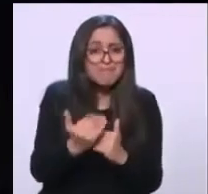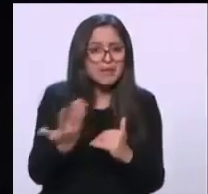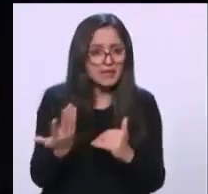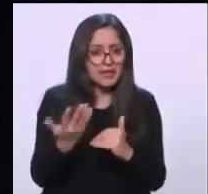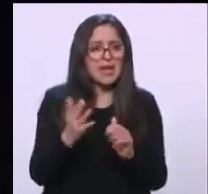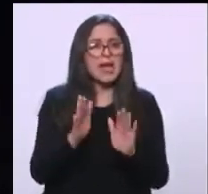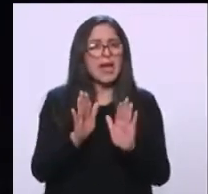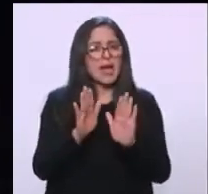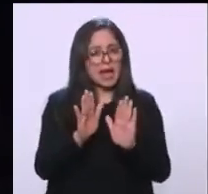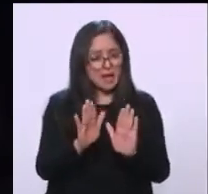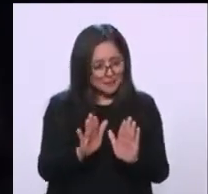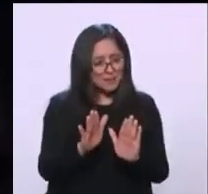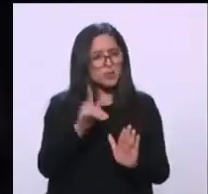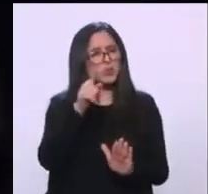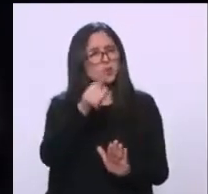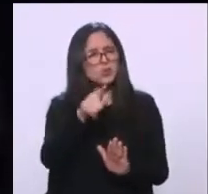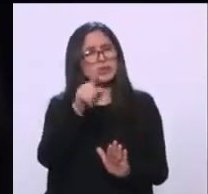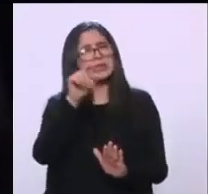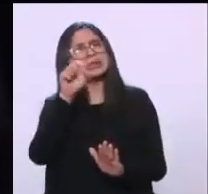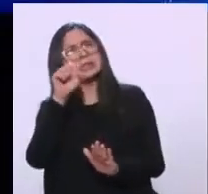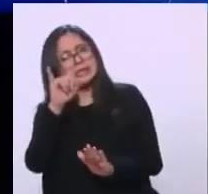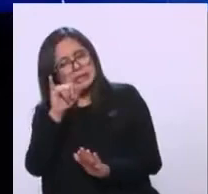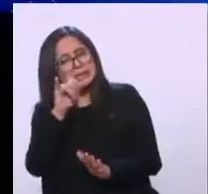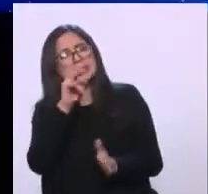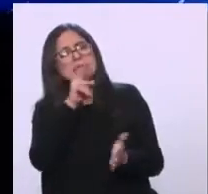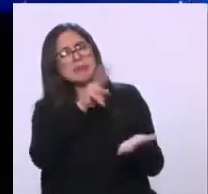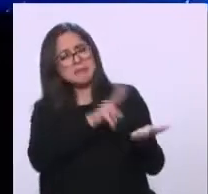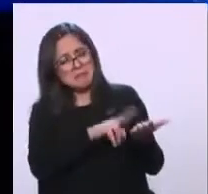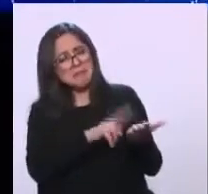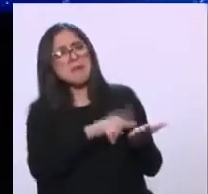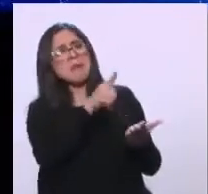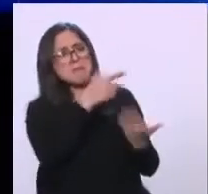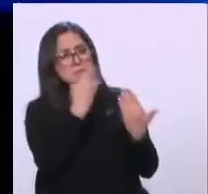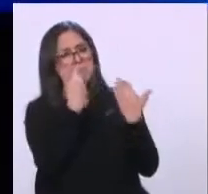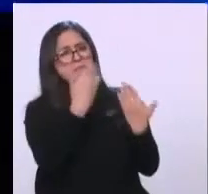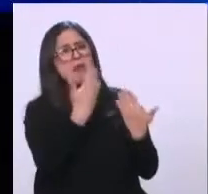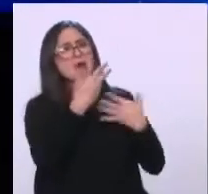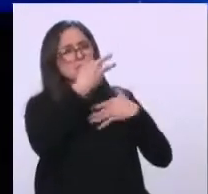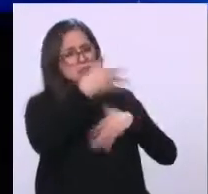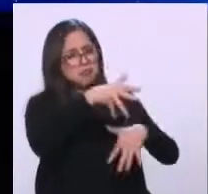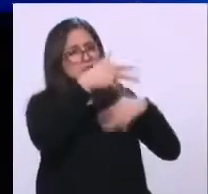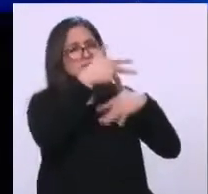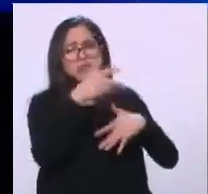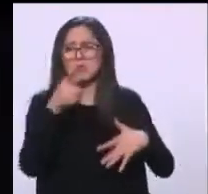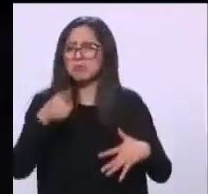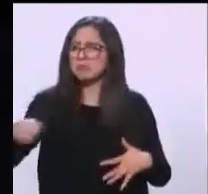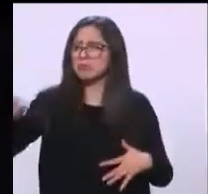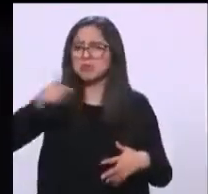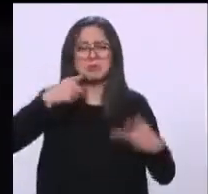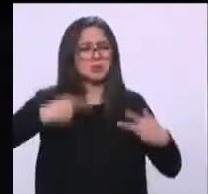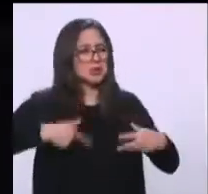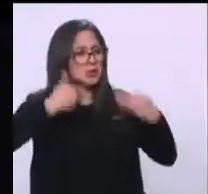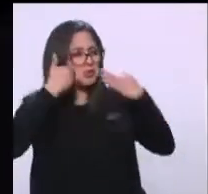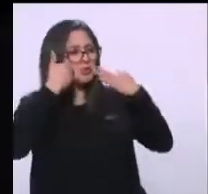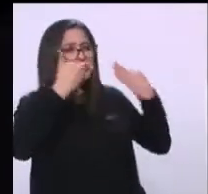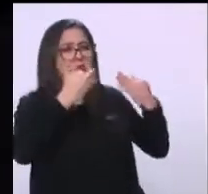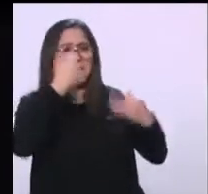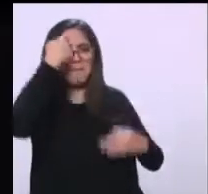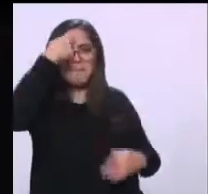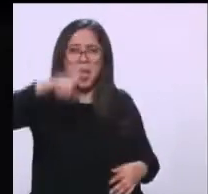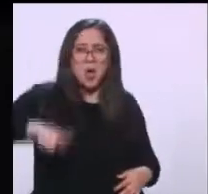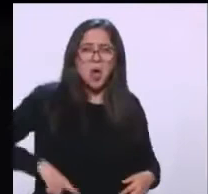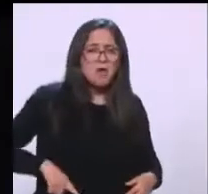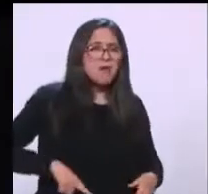que son necesarios por momentos este tipo de manifestaciones para que ya se vea, para que ya se haga algo. Ok, ya estamos